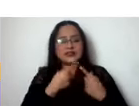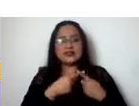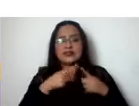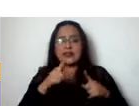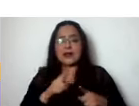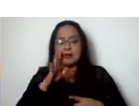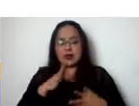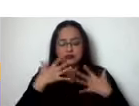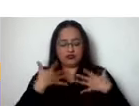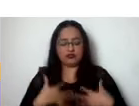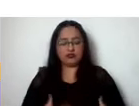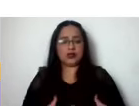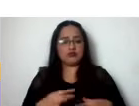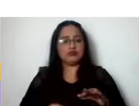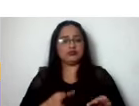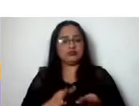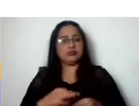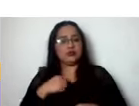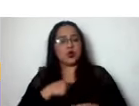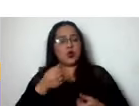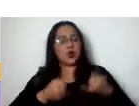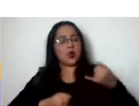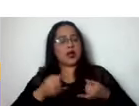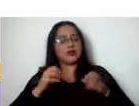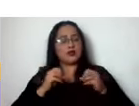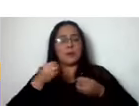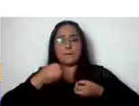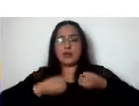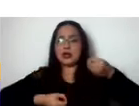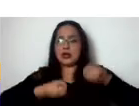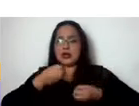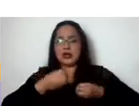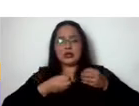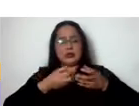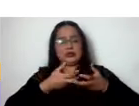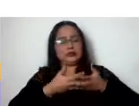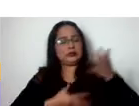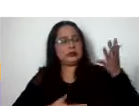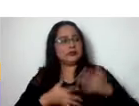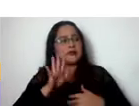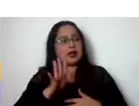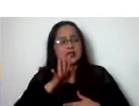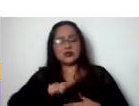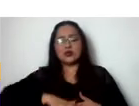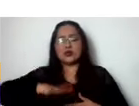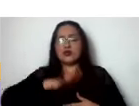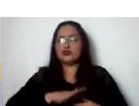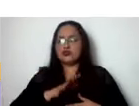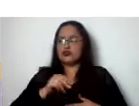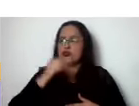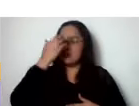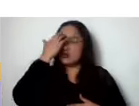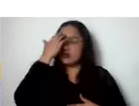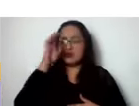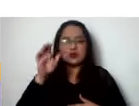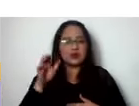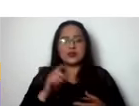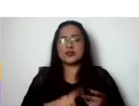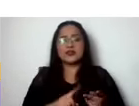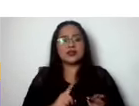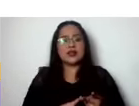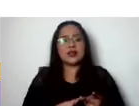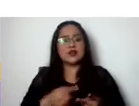investidura legal a veces hace justamente olvidar pues todas las cosas que, pues reconocer el contexto, reconocer lo que no alcanzamos a